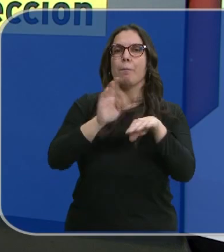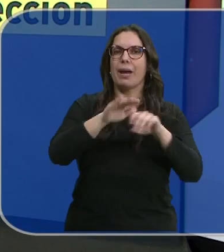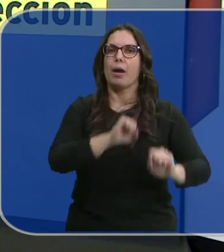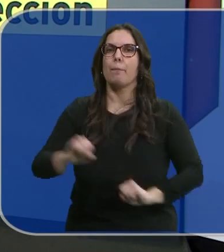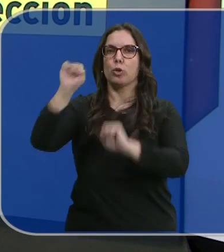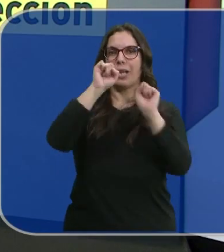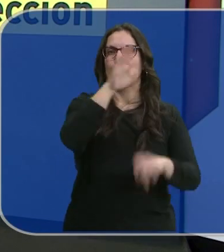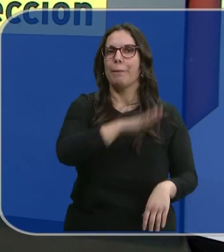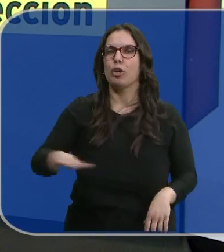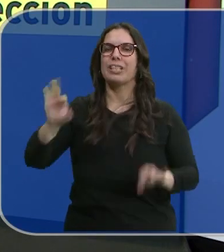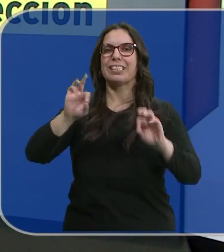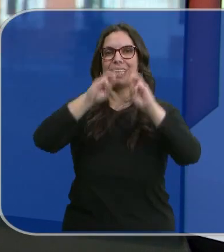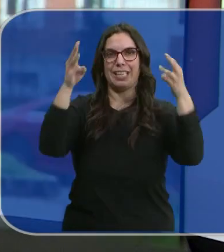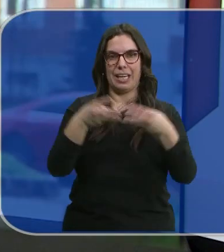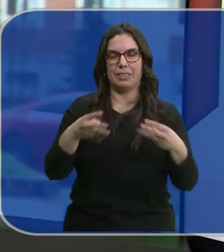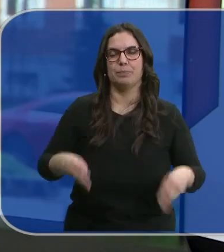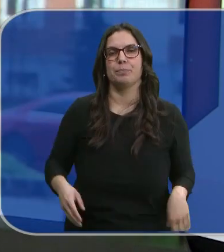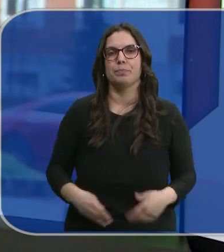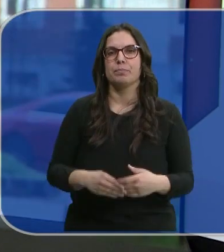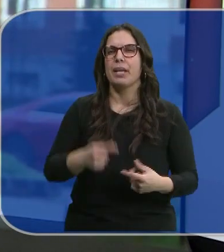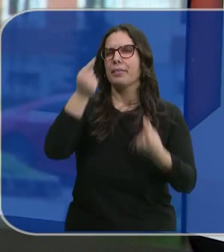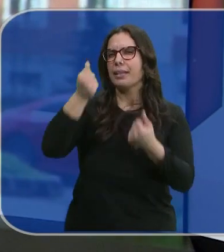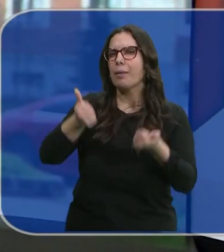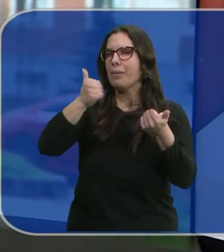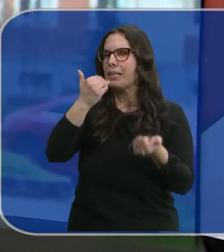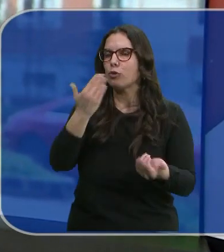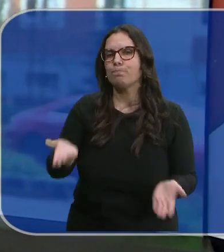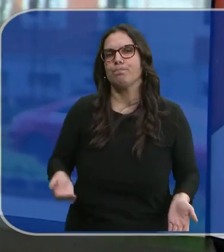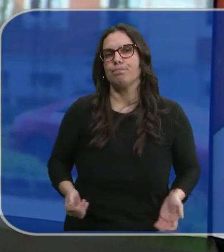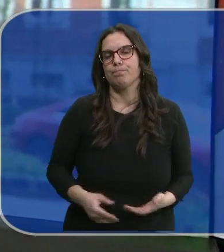la protección de los menores en Internet. Sara Ayuso, ¿qué más detalles tenemos?